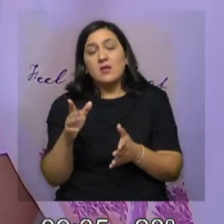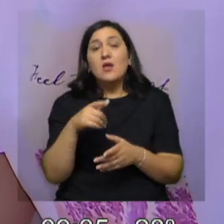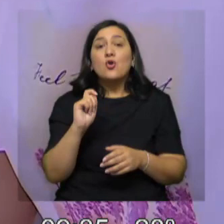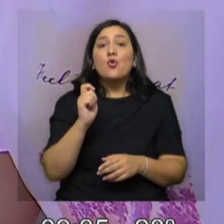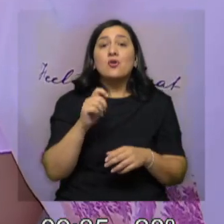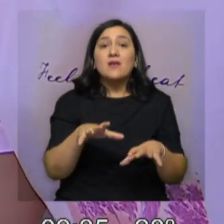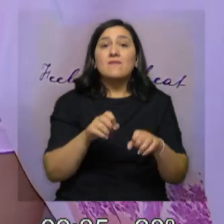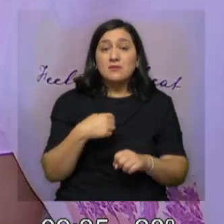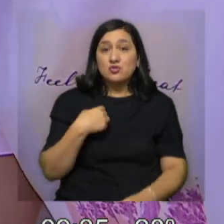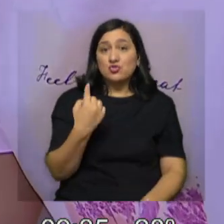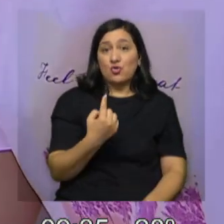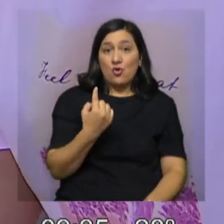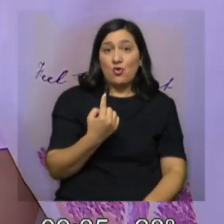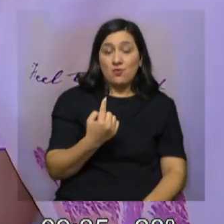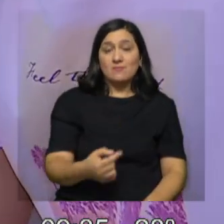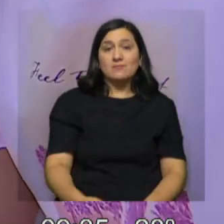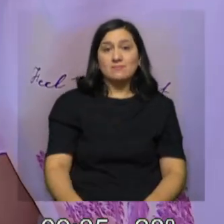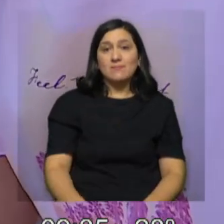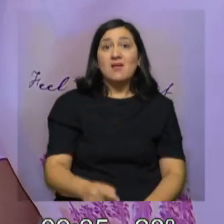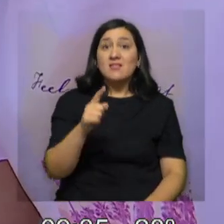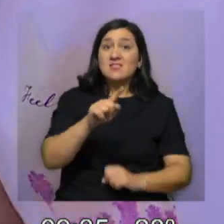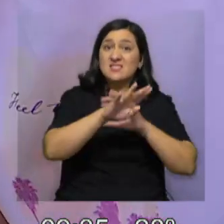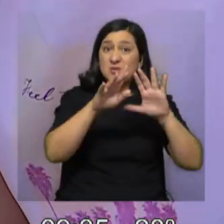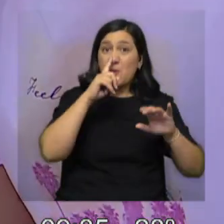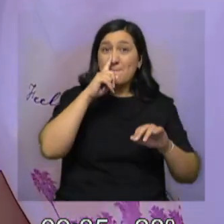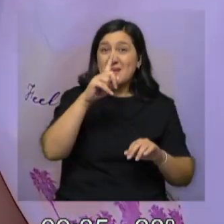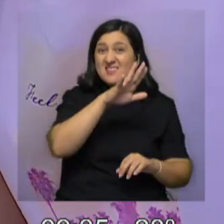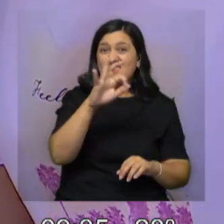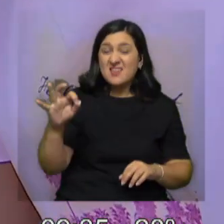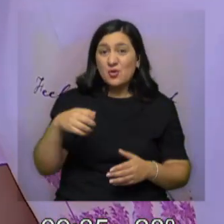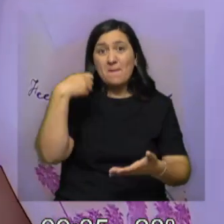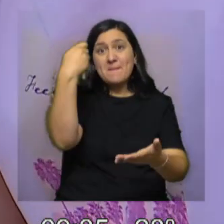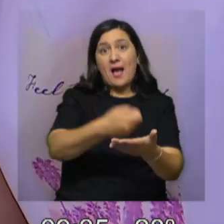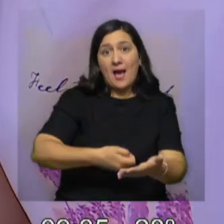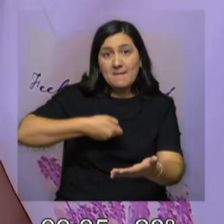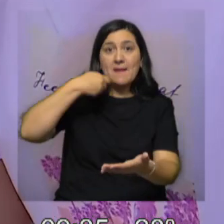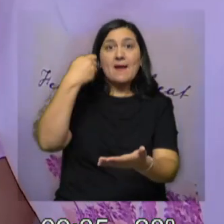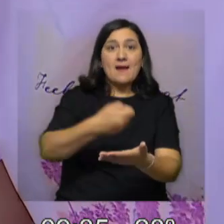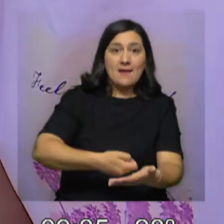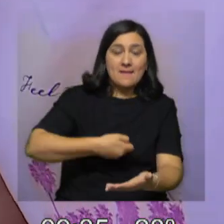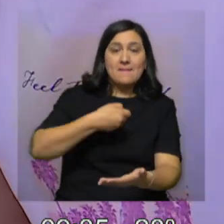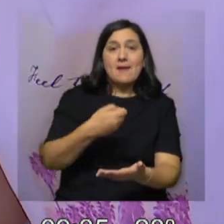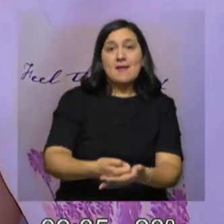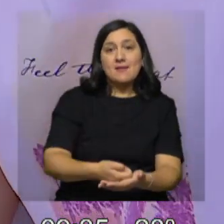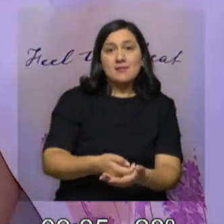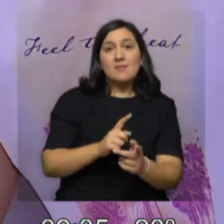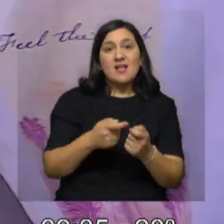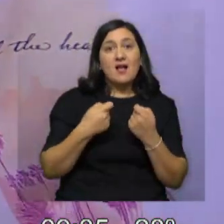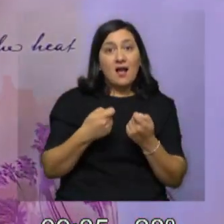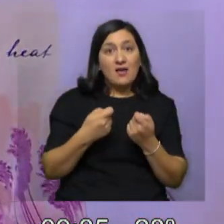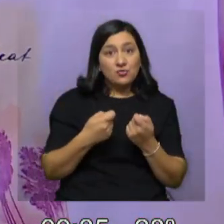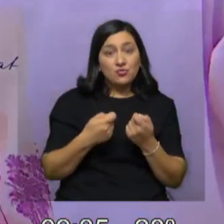usted, caballero? Vivo solo. ¿Vive solo? Sí. 19.500 de una, desembolsar es bravo, ¿no? ¿Malos gastos comunes o tanto incluido ahí?